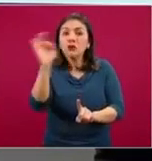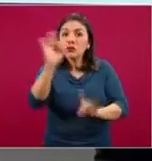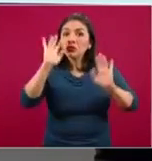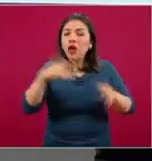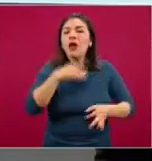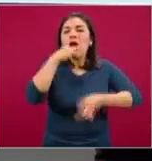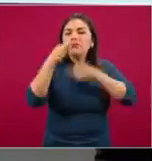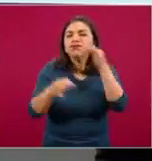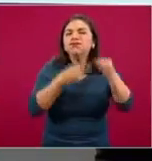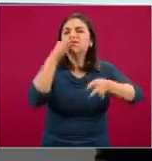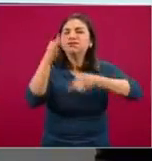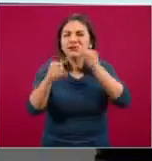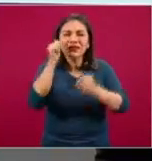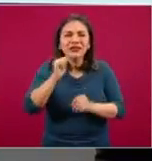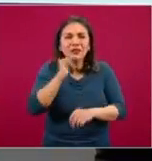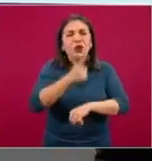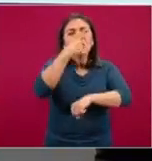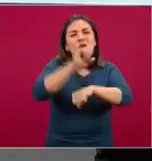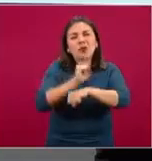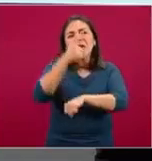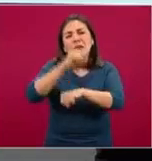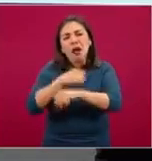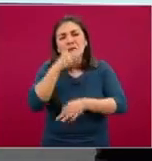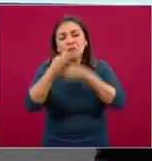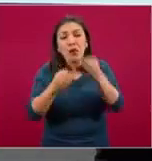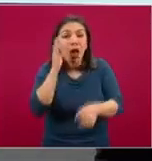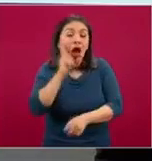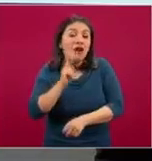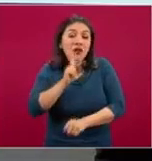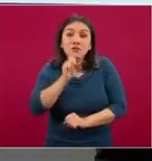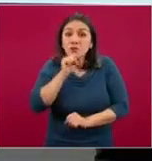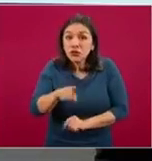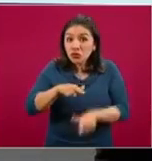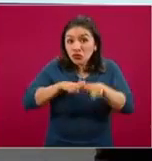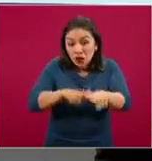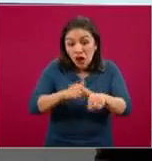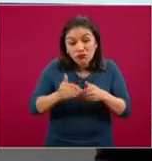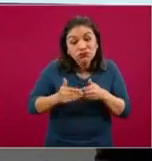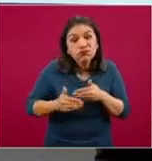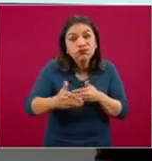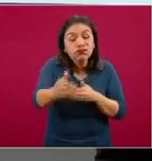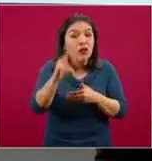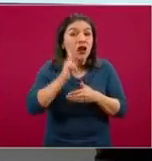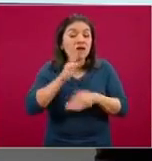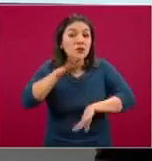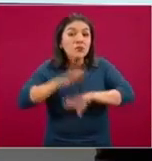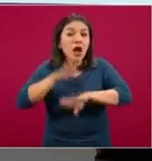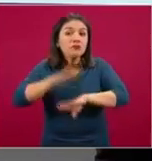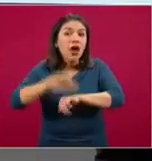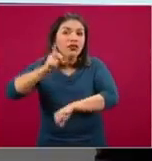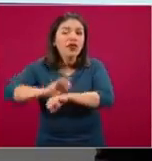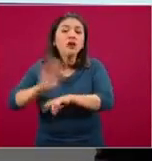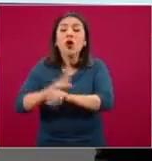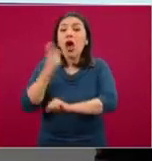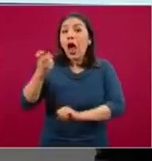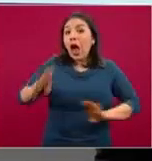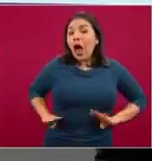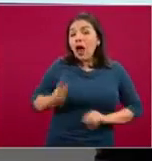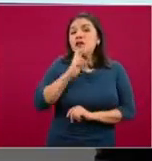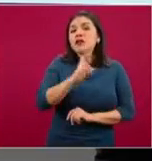estamos dándole seguimiento a este indicador. Vamos a ver si el mismo continúa manteniéndose en siguientes días, dado que este